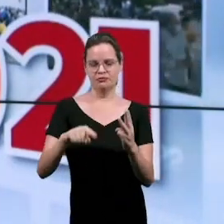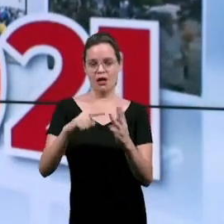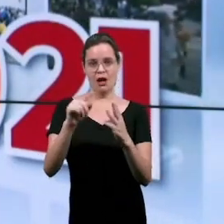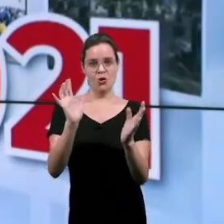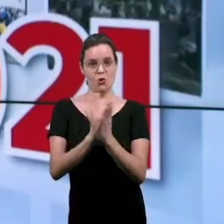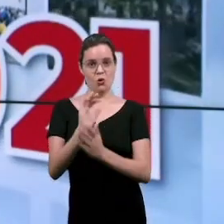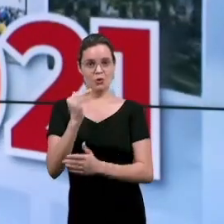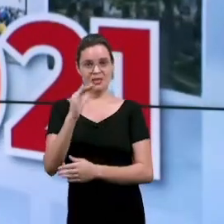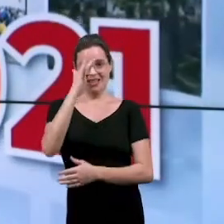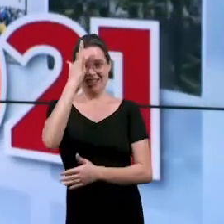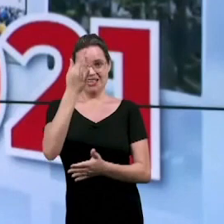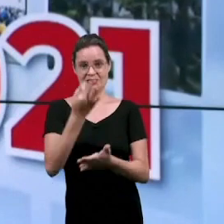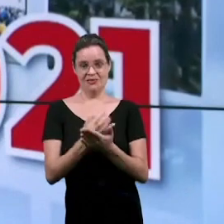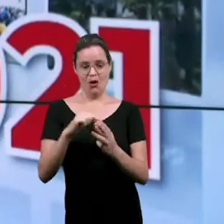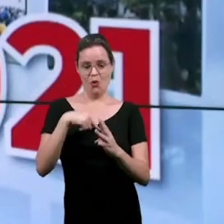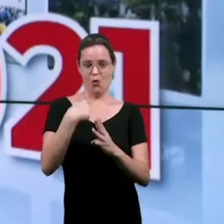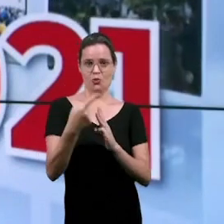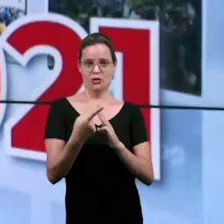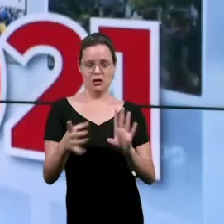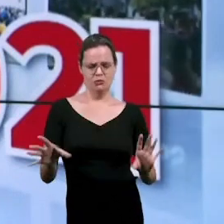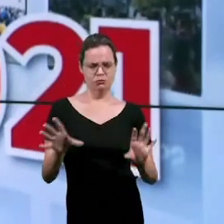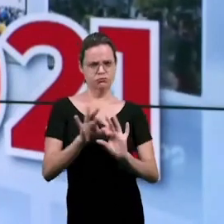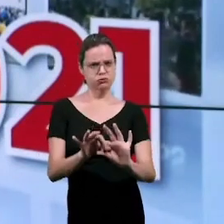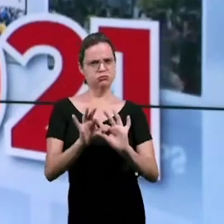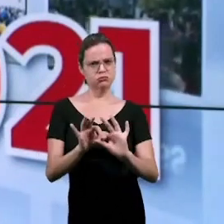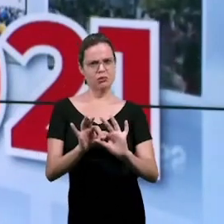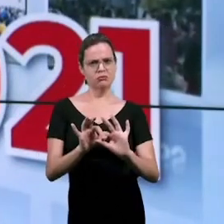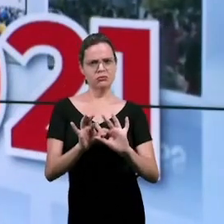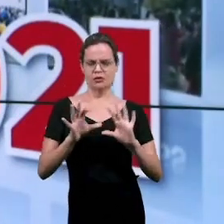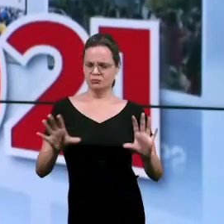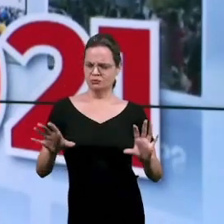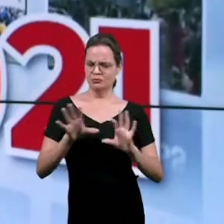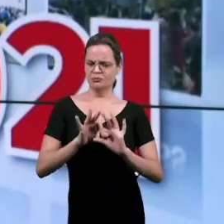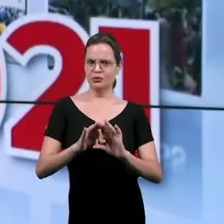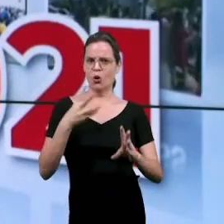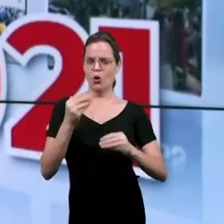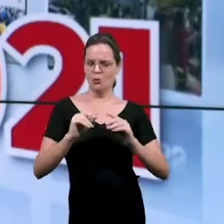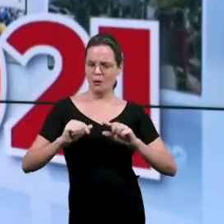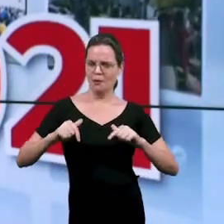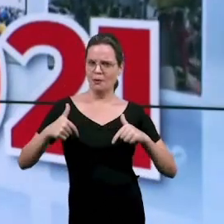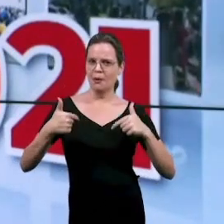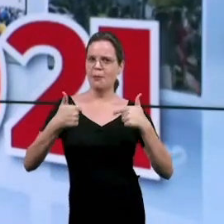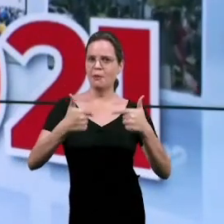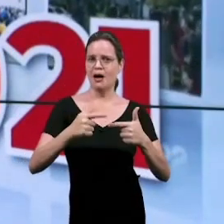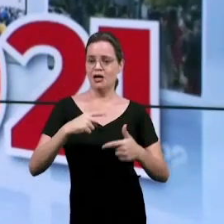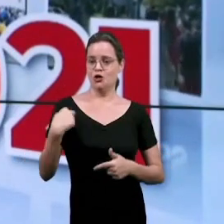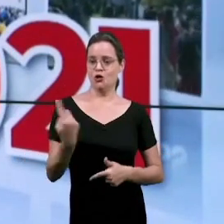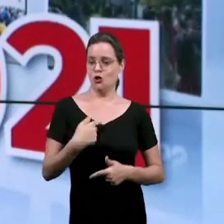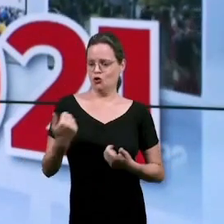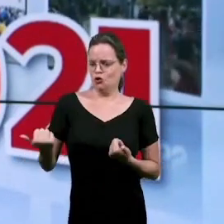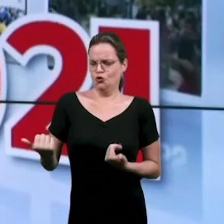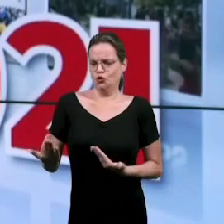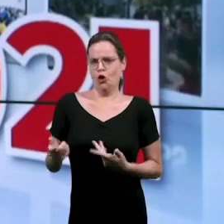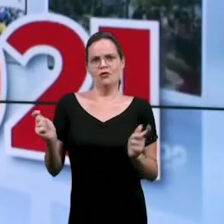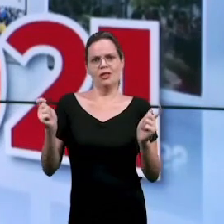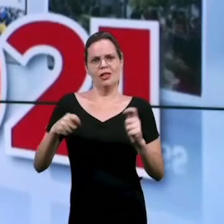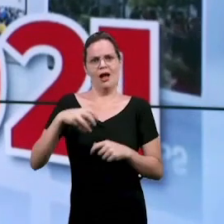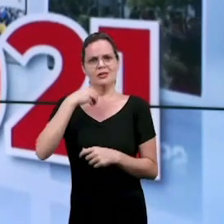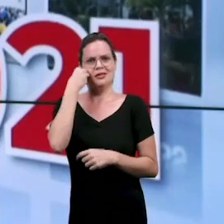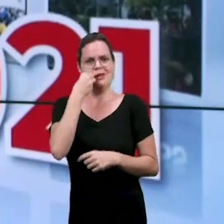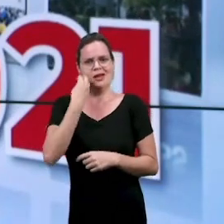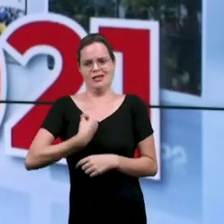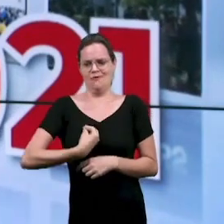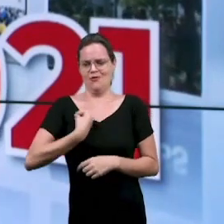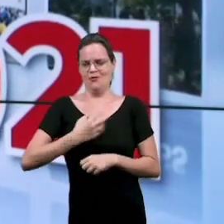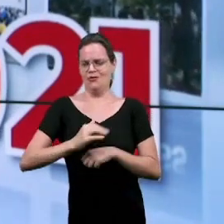Evangelio Sin Fronteras y el grupo Ciencia y Fe se han unido y se complementan en una acción continua